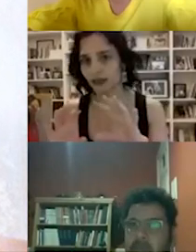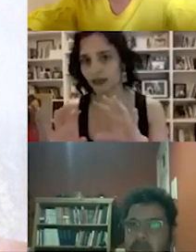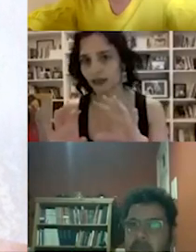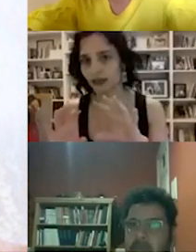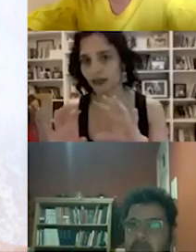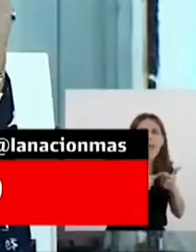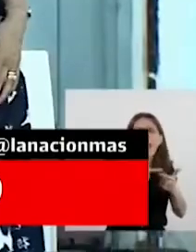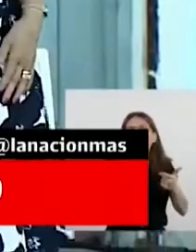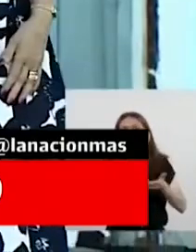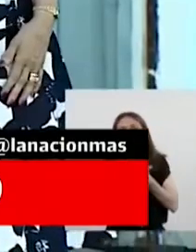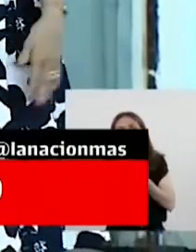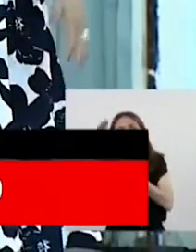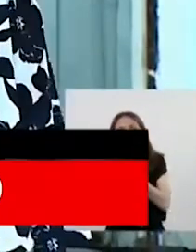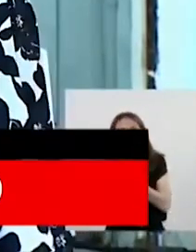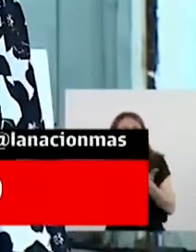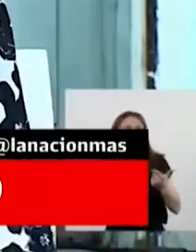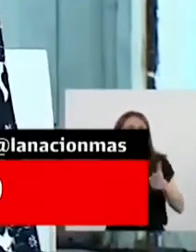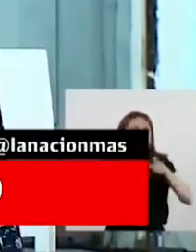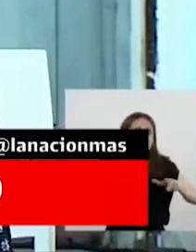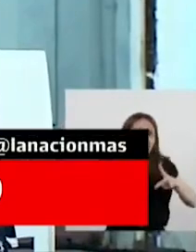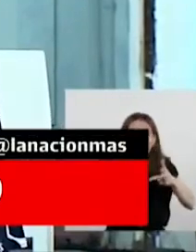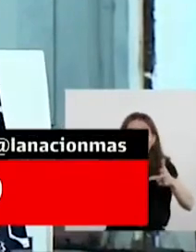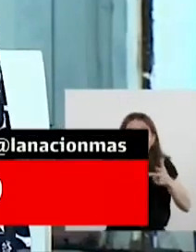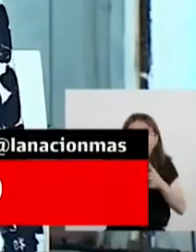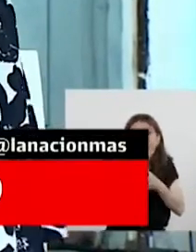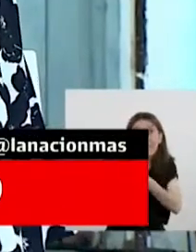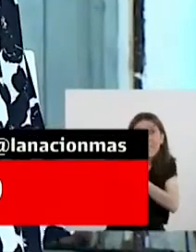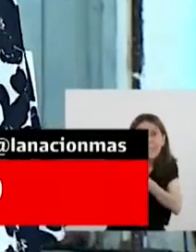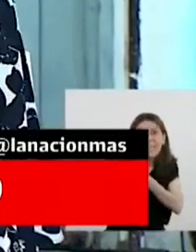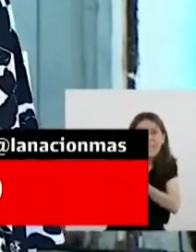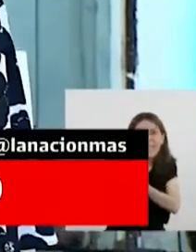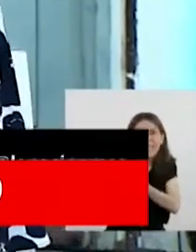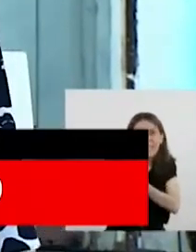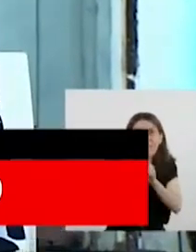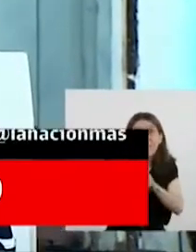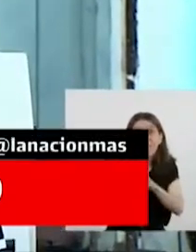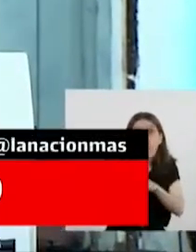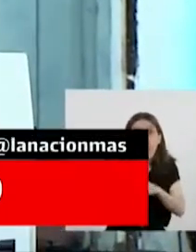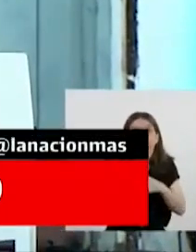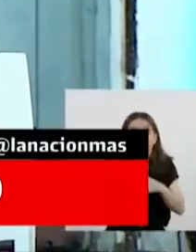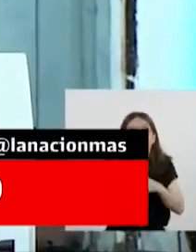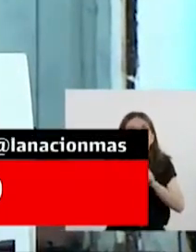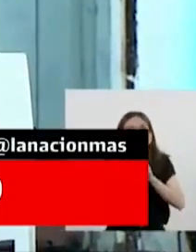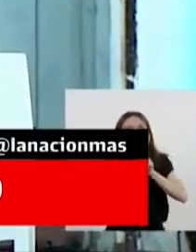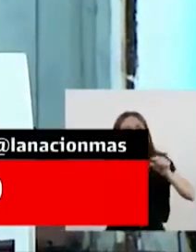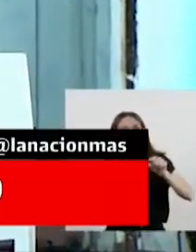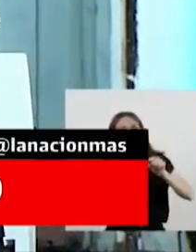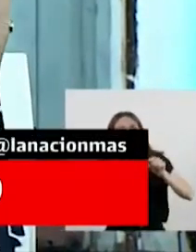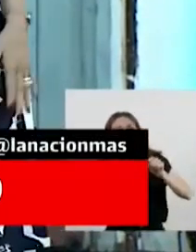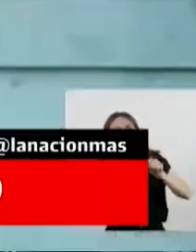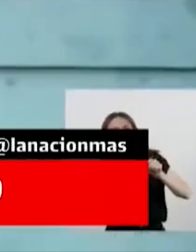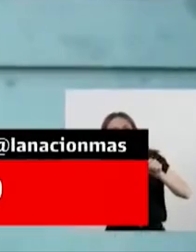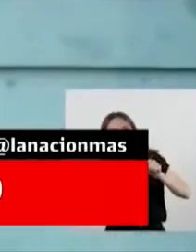victoria, los propios votantes oficialistas tienen una menor